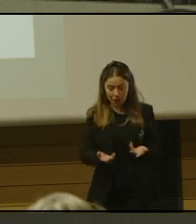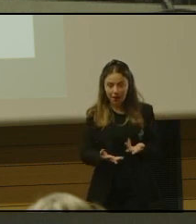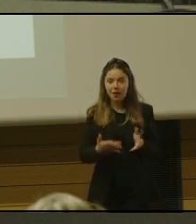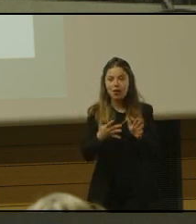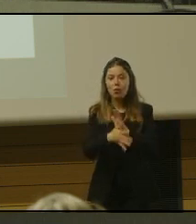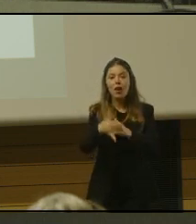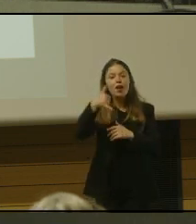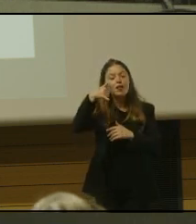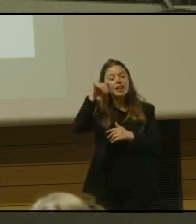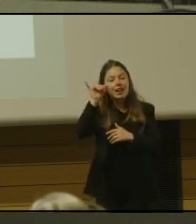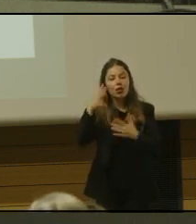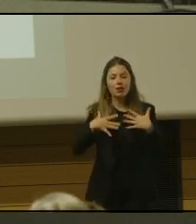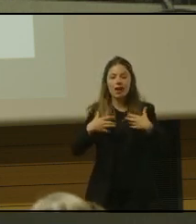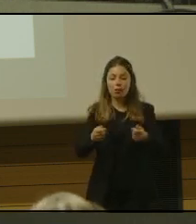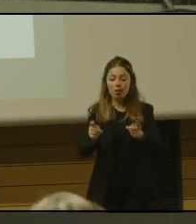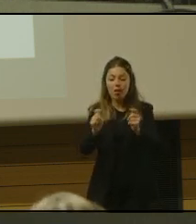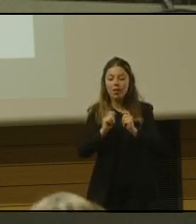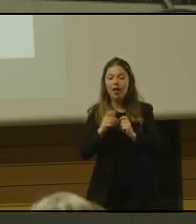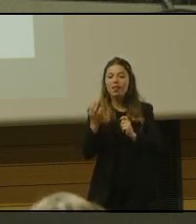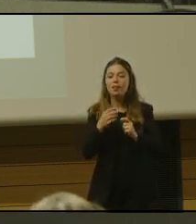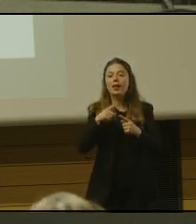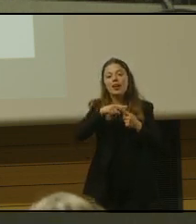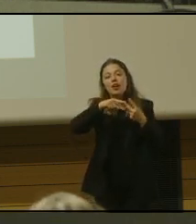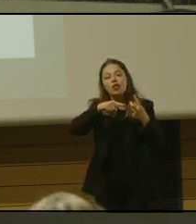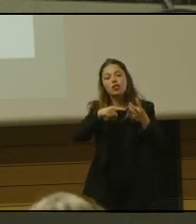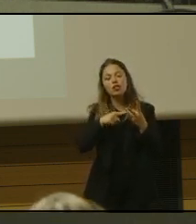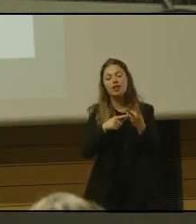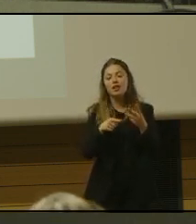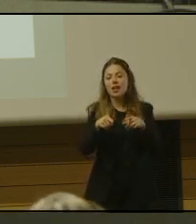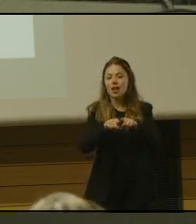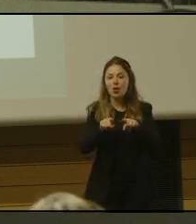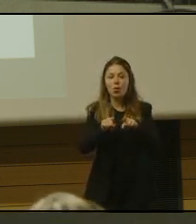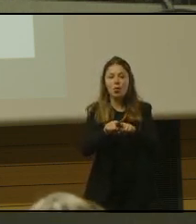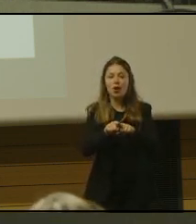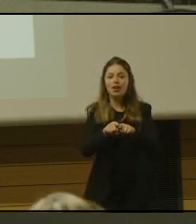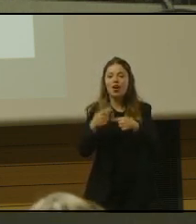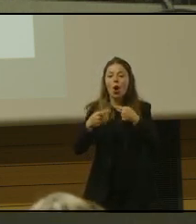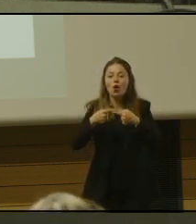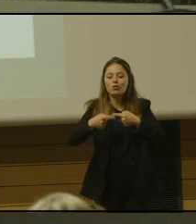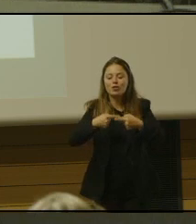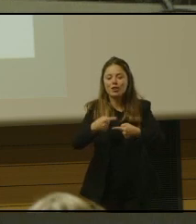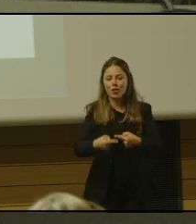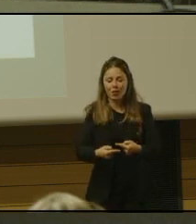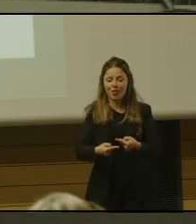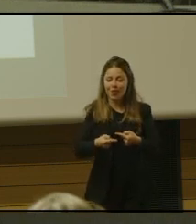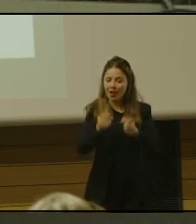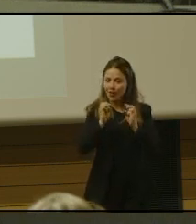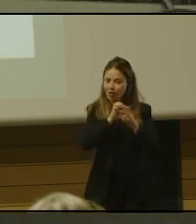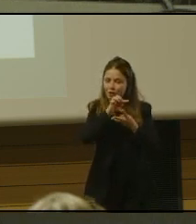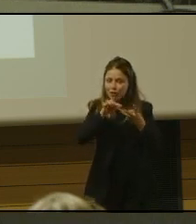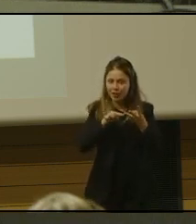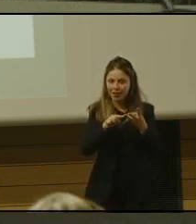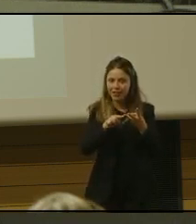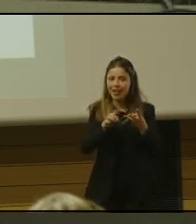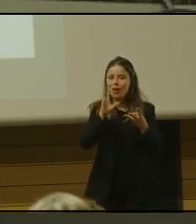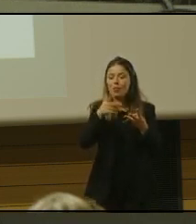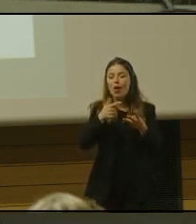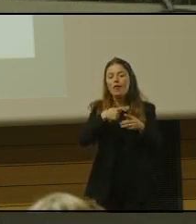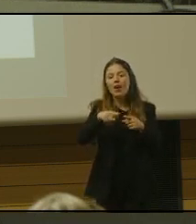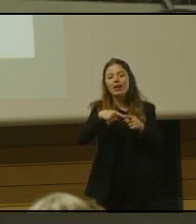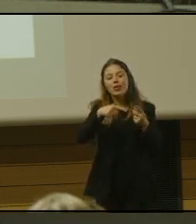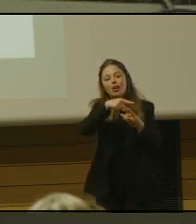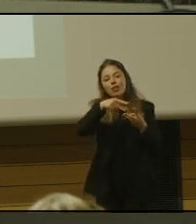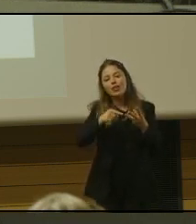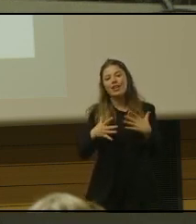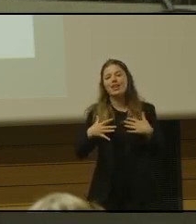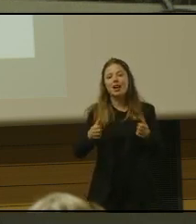para la salud, tendrás que trabajar con los tres, igual que trabajas con las consecuencias que tiene la exposición a diferentes factores en la salud